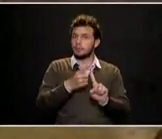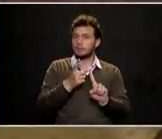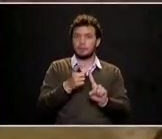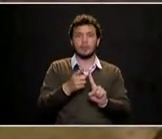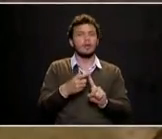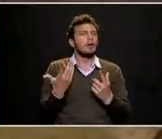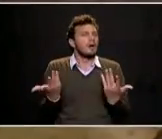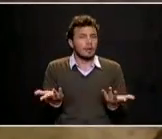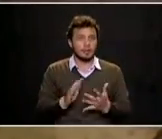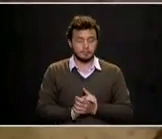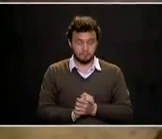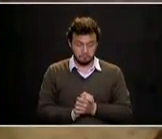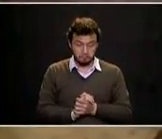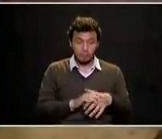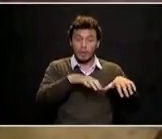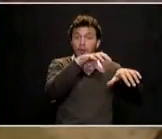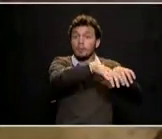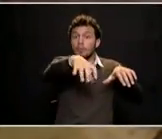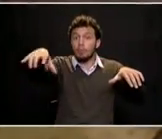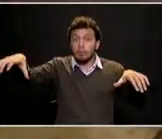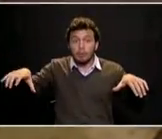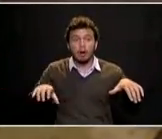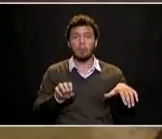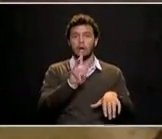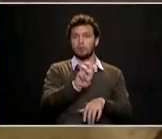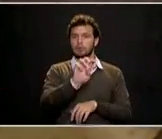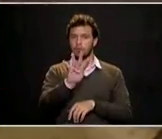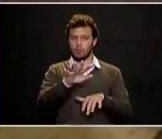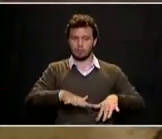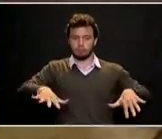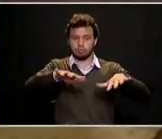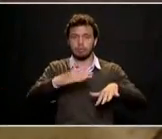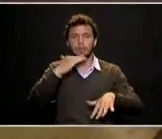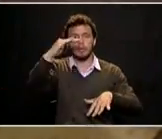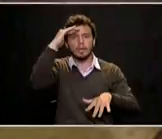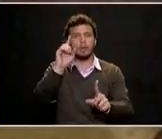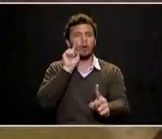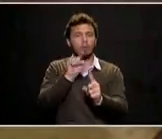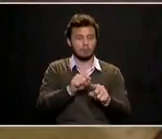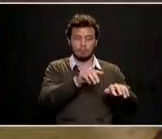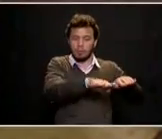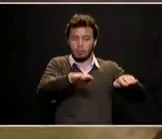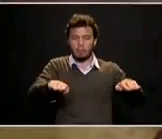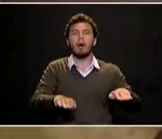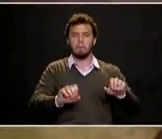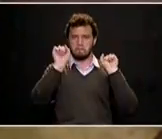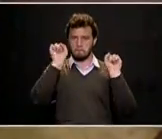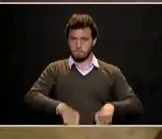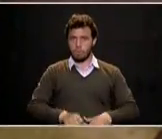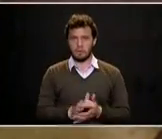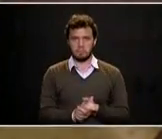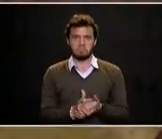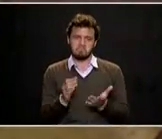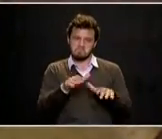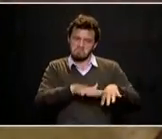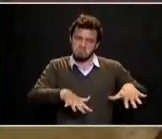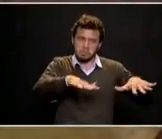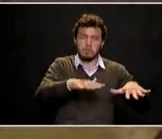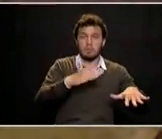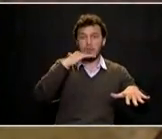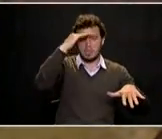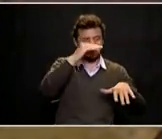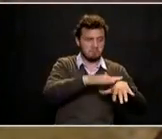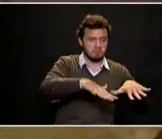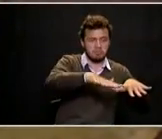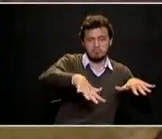públicos. 84 lugares han sido definidos en Medellín como prioritarios para ese parqueo. En todas las zonas de la ciudad, ese será un punto muy importante. Frente a